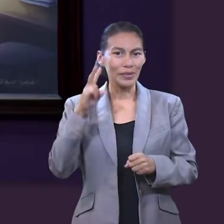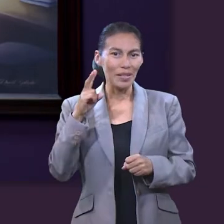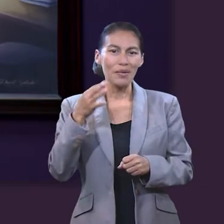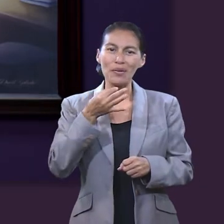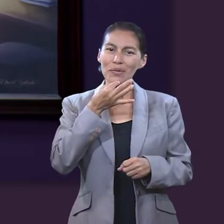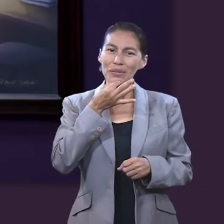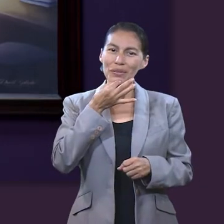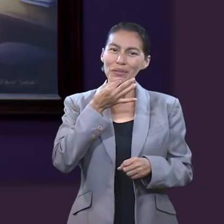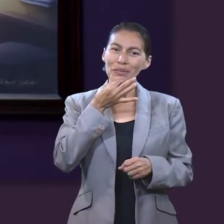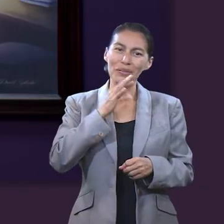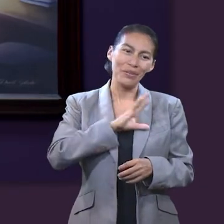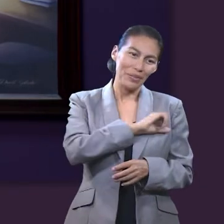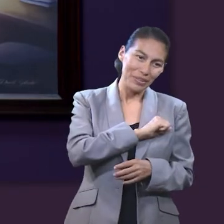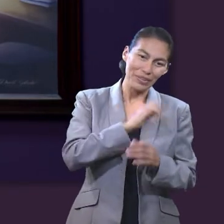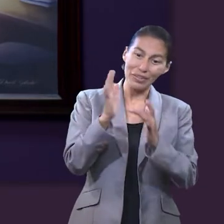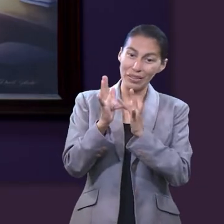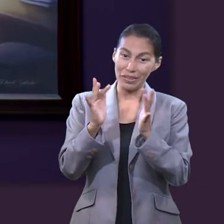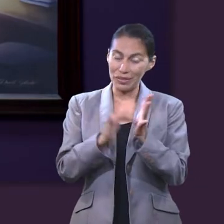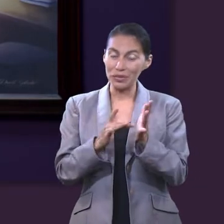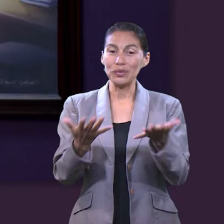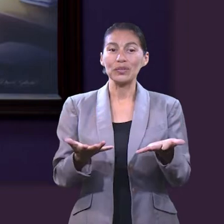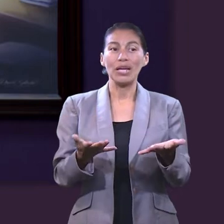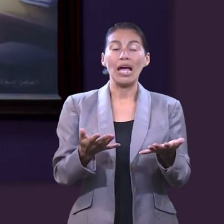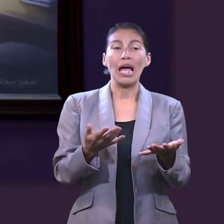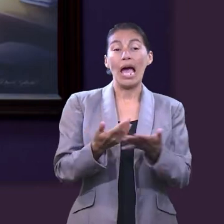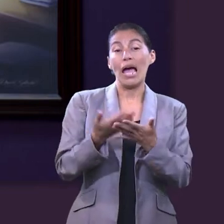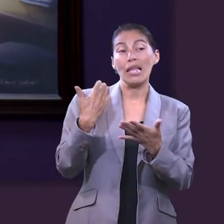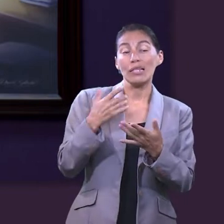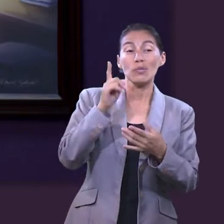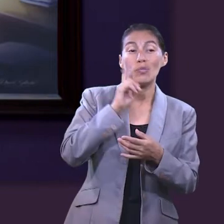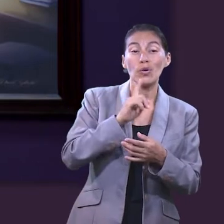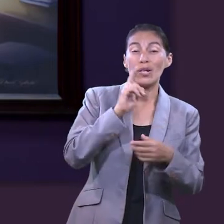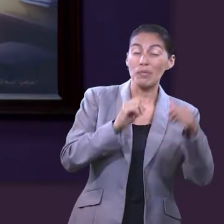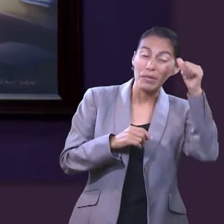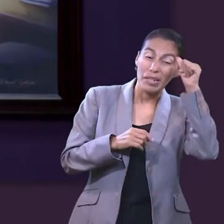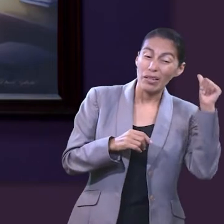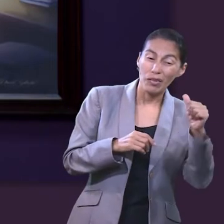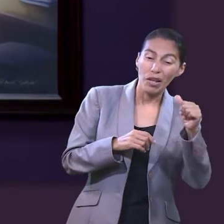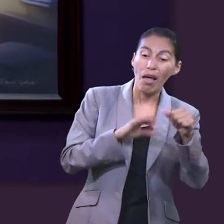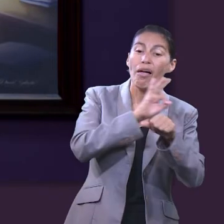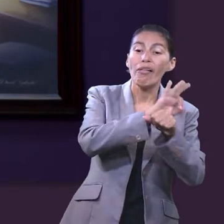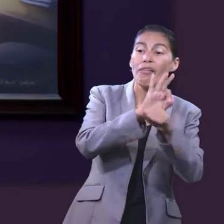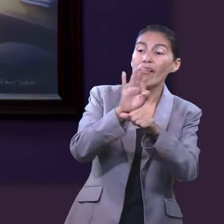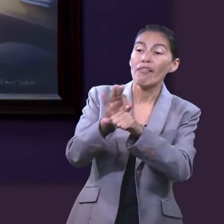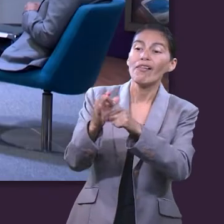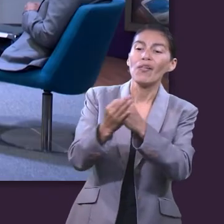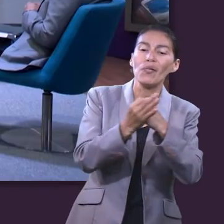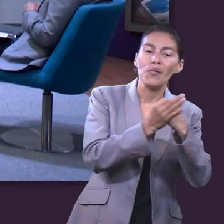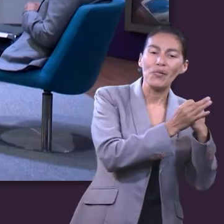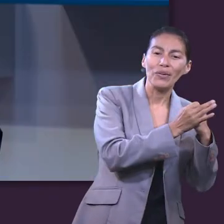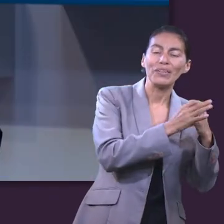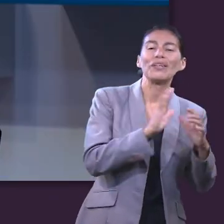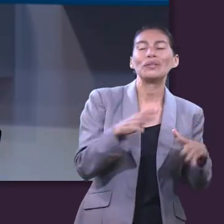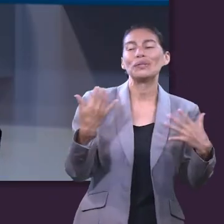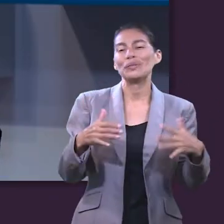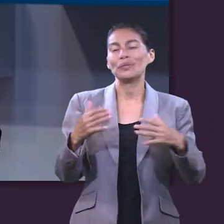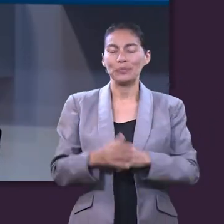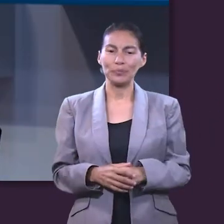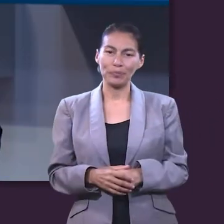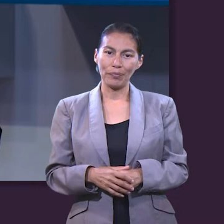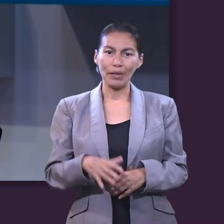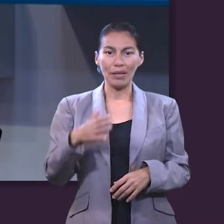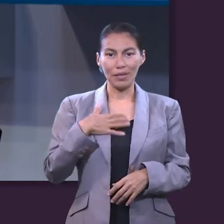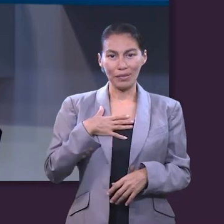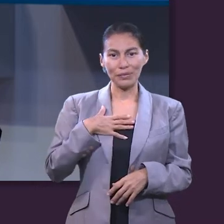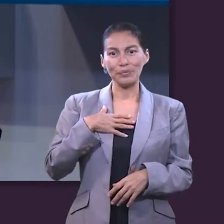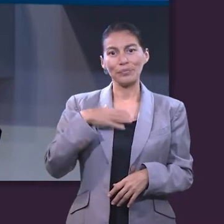de Jesús fue cuando defendió a la mujer adulta. Ok, yo también me identifico mucho.